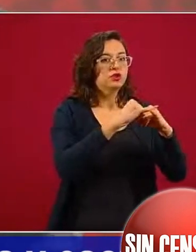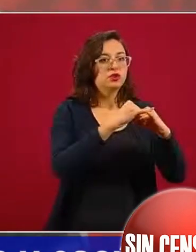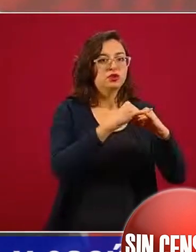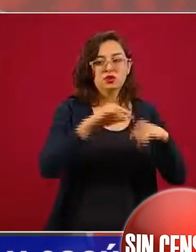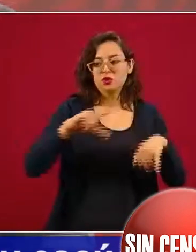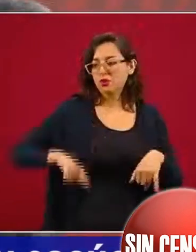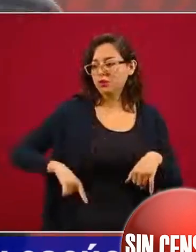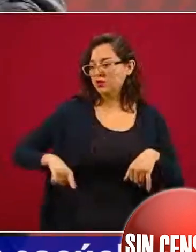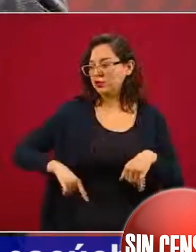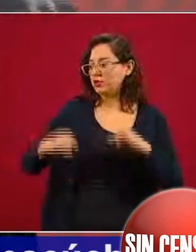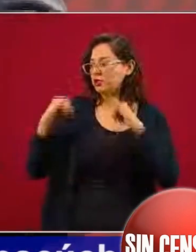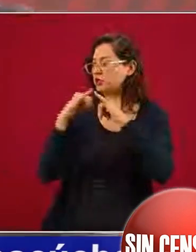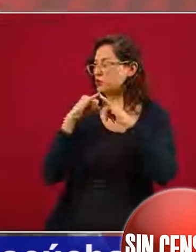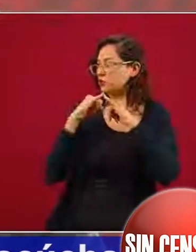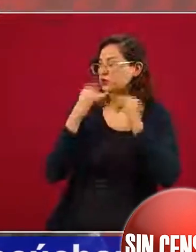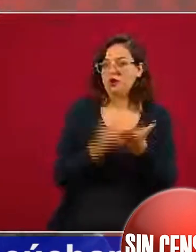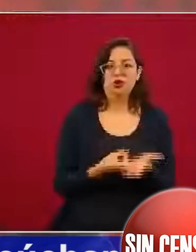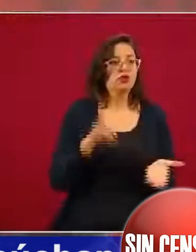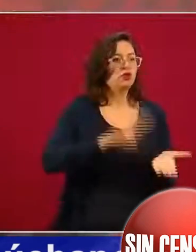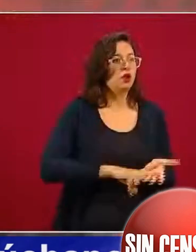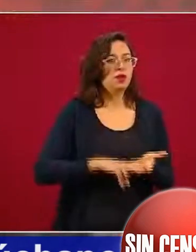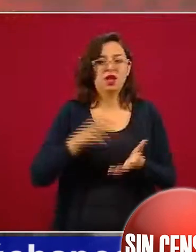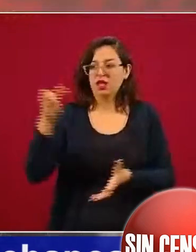El presupuesto era para el mismo gobierno.